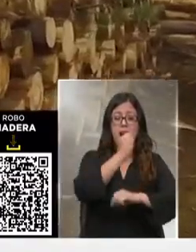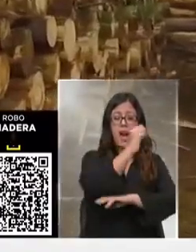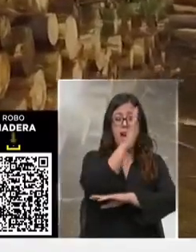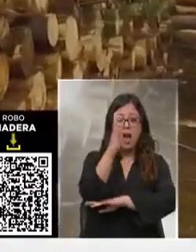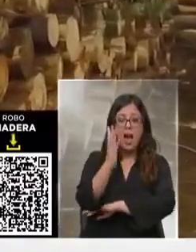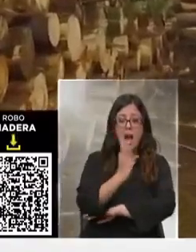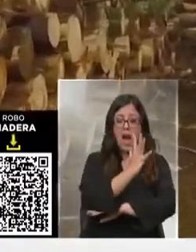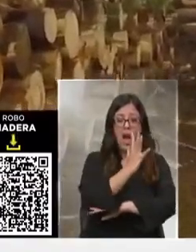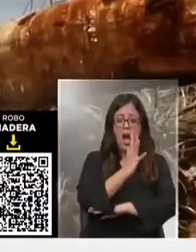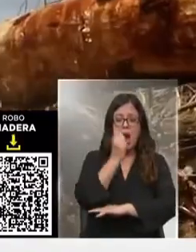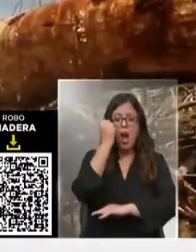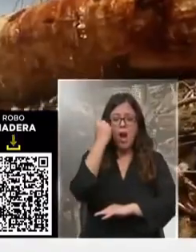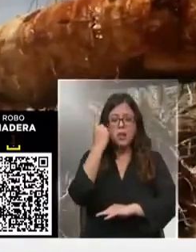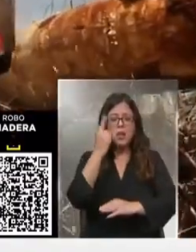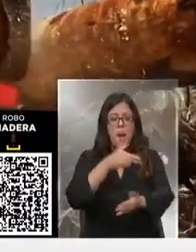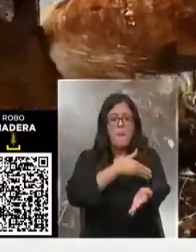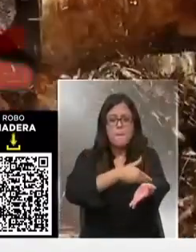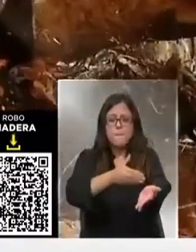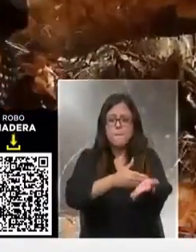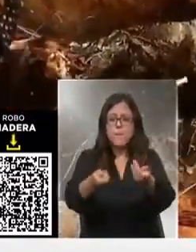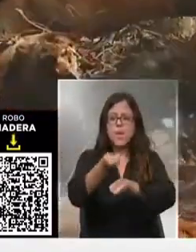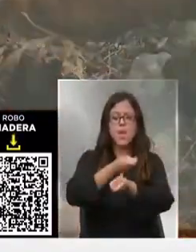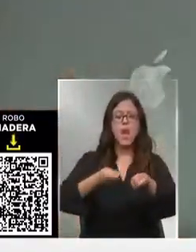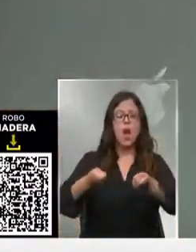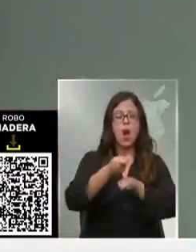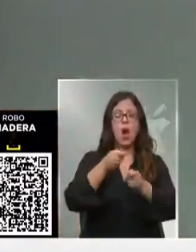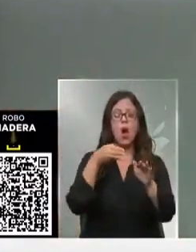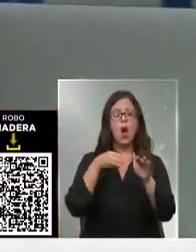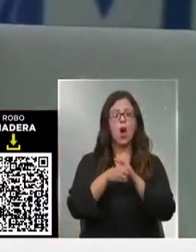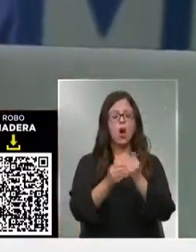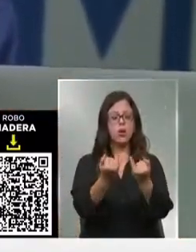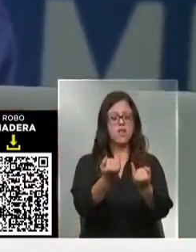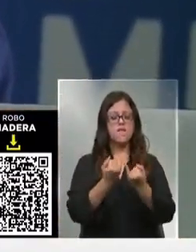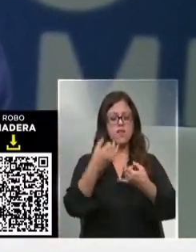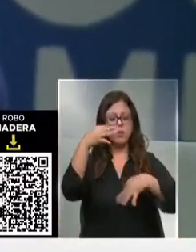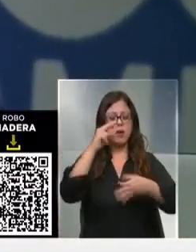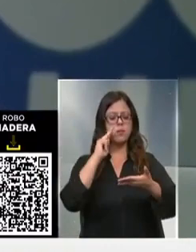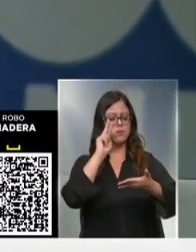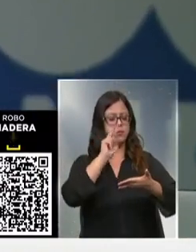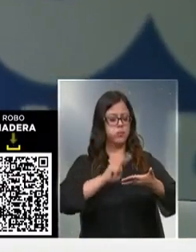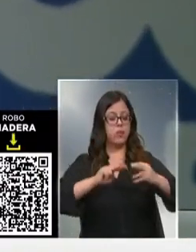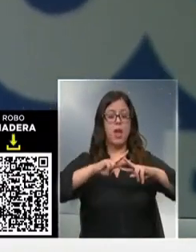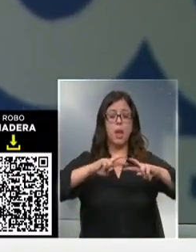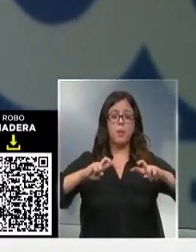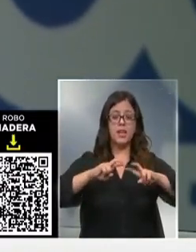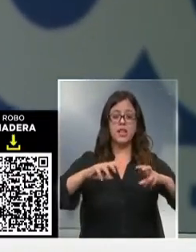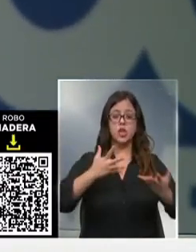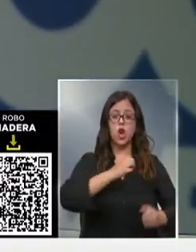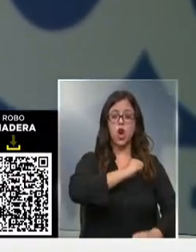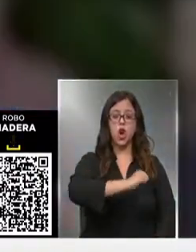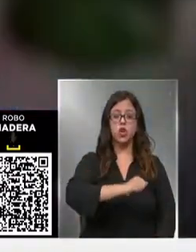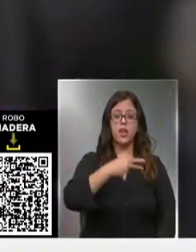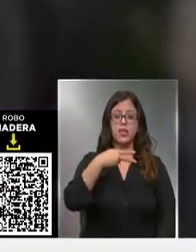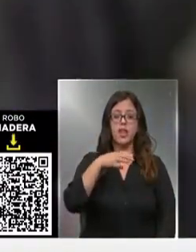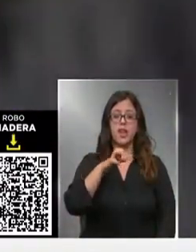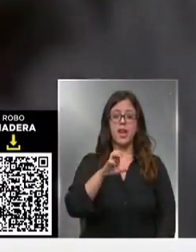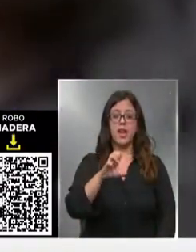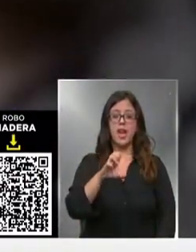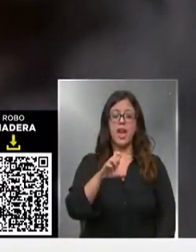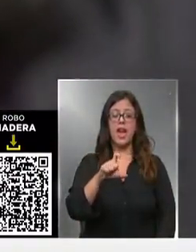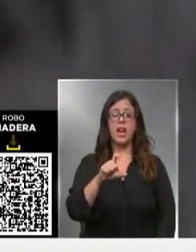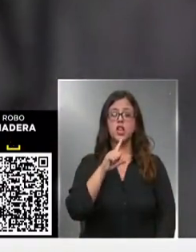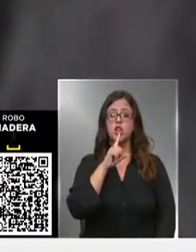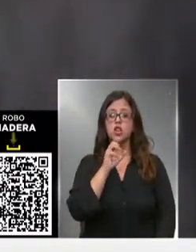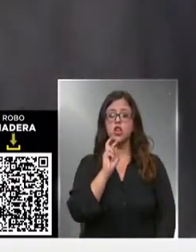este multimillonario negocio. Y accedimos al informe de la investigación en contra de Héctor Yaitul. Nosotros